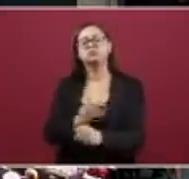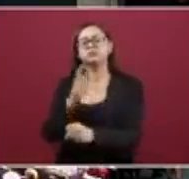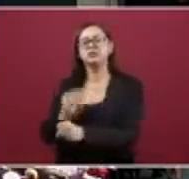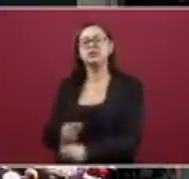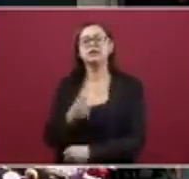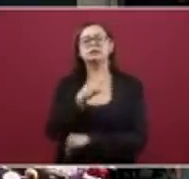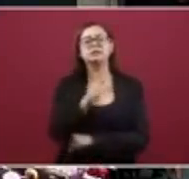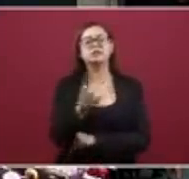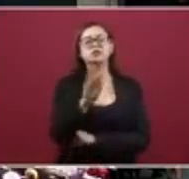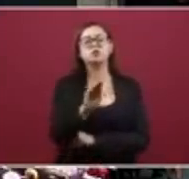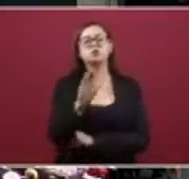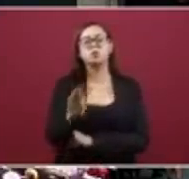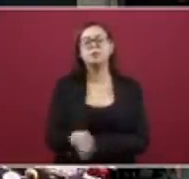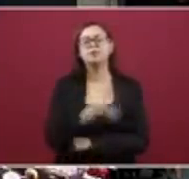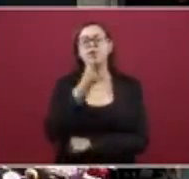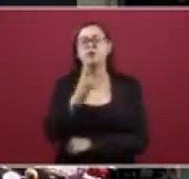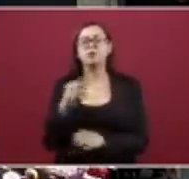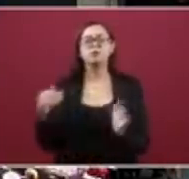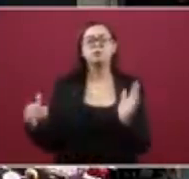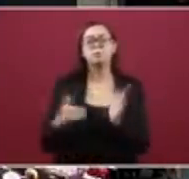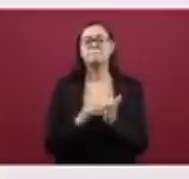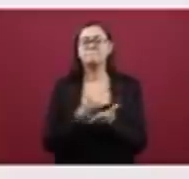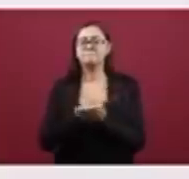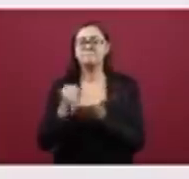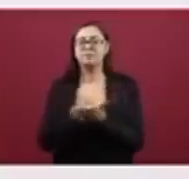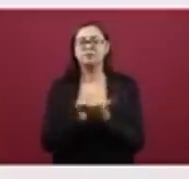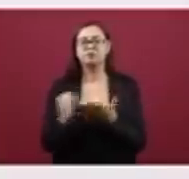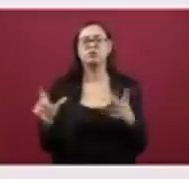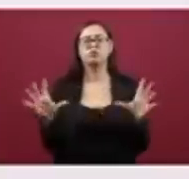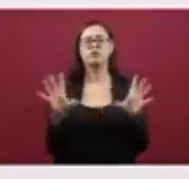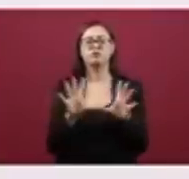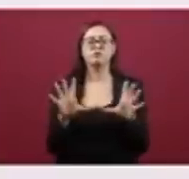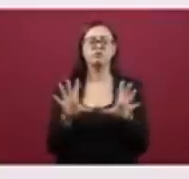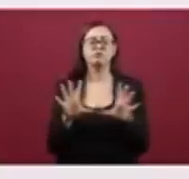194 mil créditos del infonavit